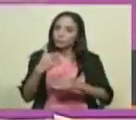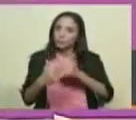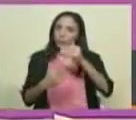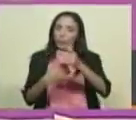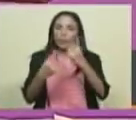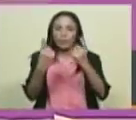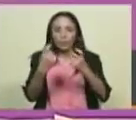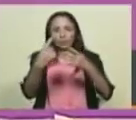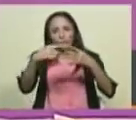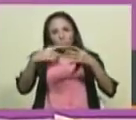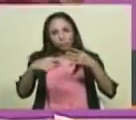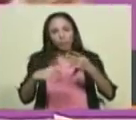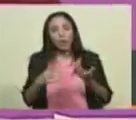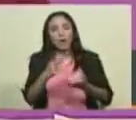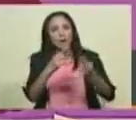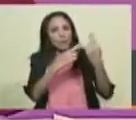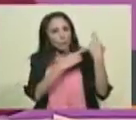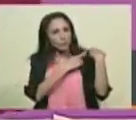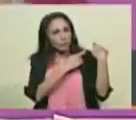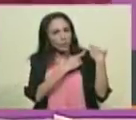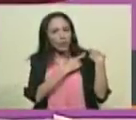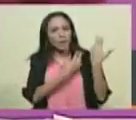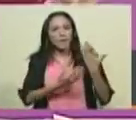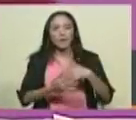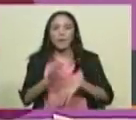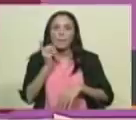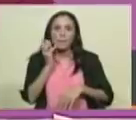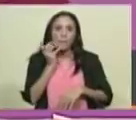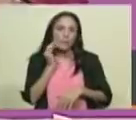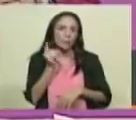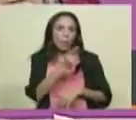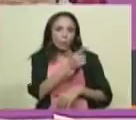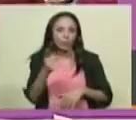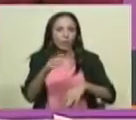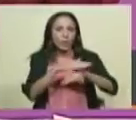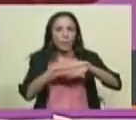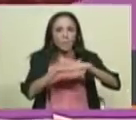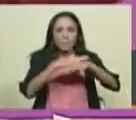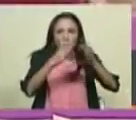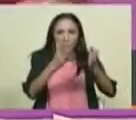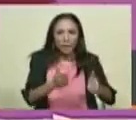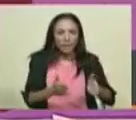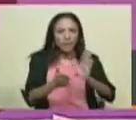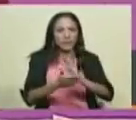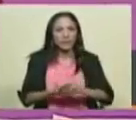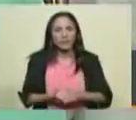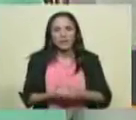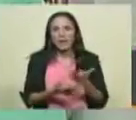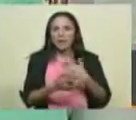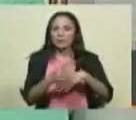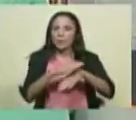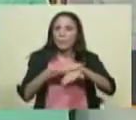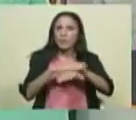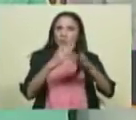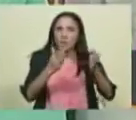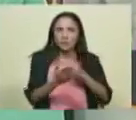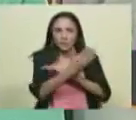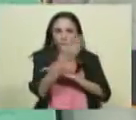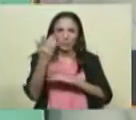Camaradas que tienen responsabilidades, ministra, Marlene, compañera, Isis, camarada, todas.